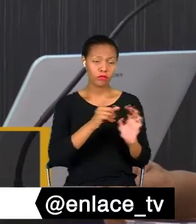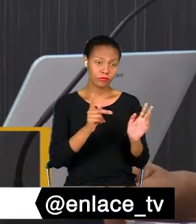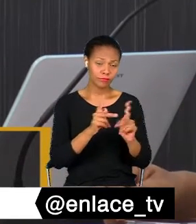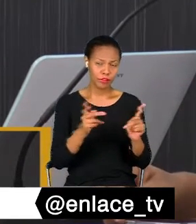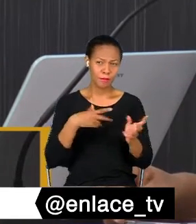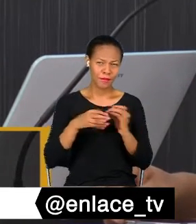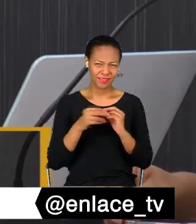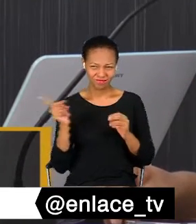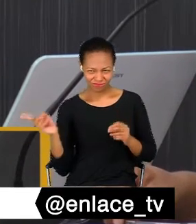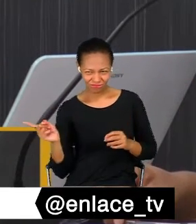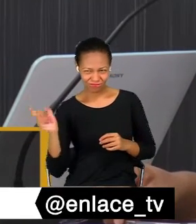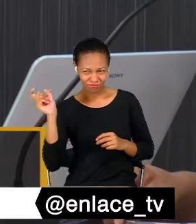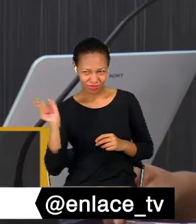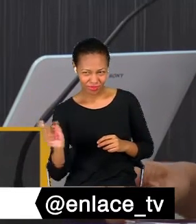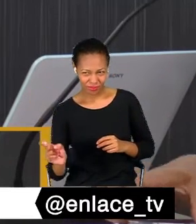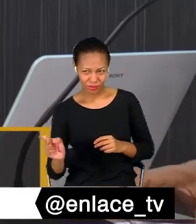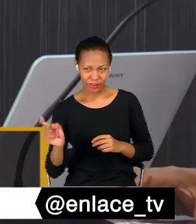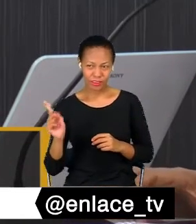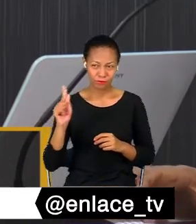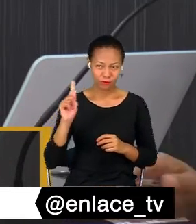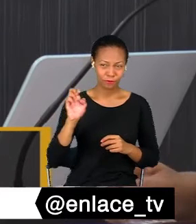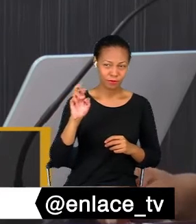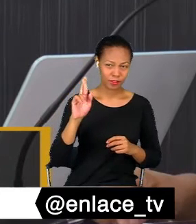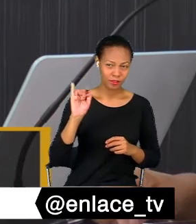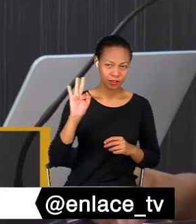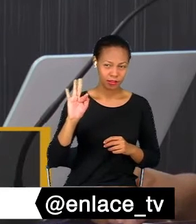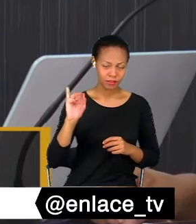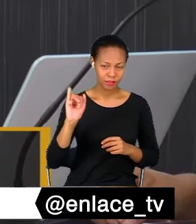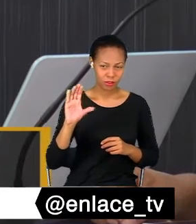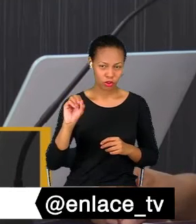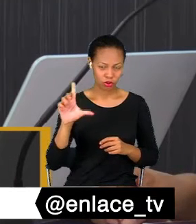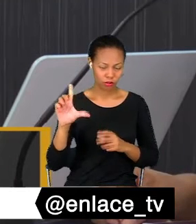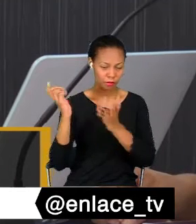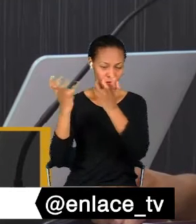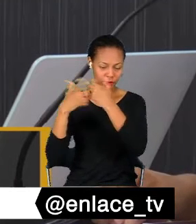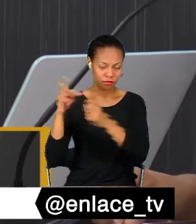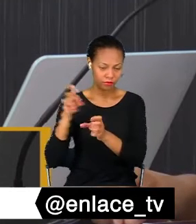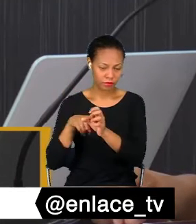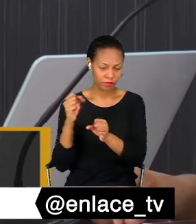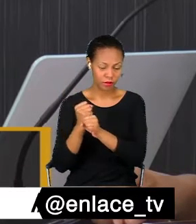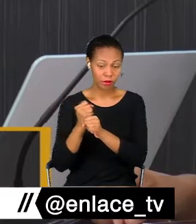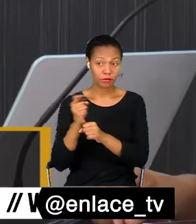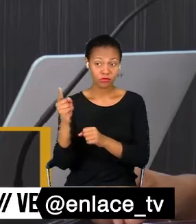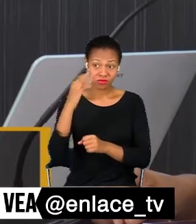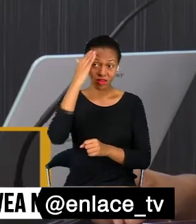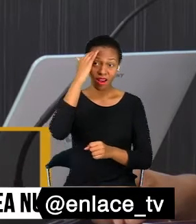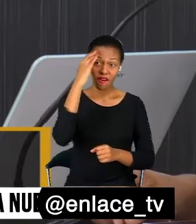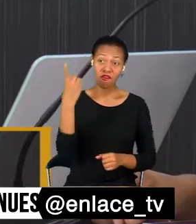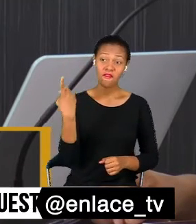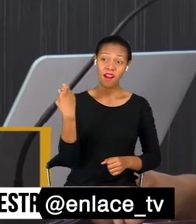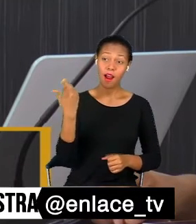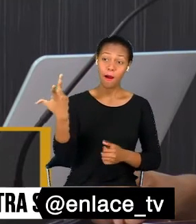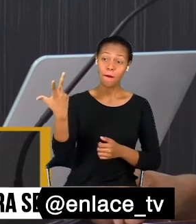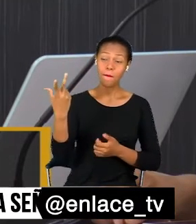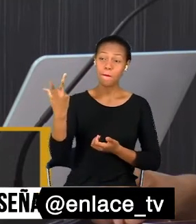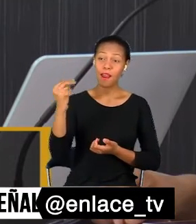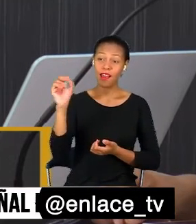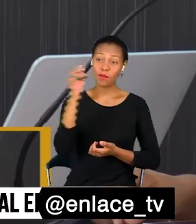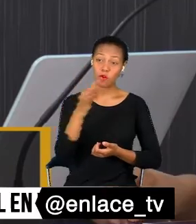presente de Sintra Fertikol sabe que a los trabajadores de fertilizantes, si no han pagado el 30% de la totalidad